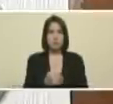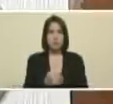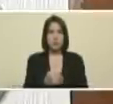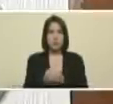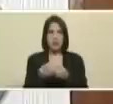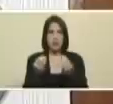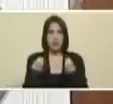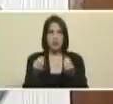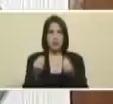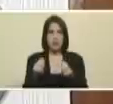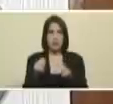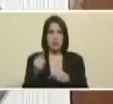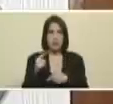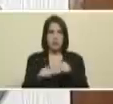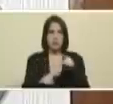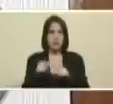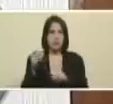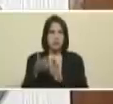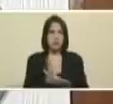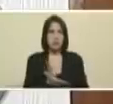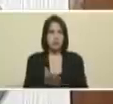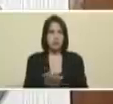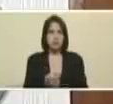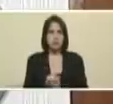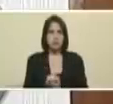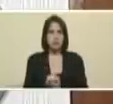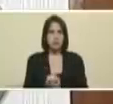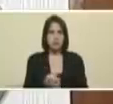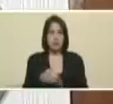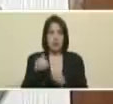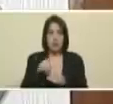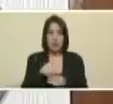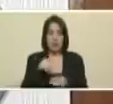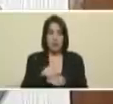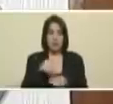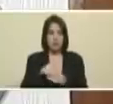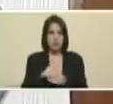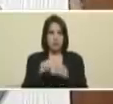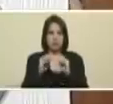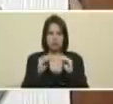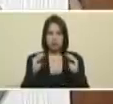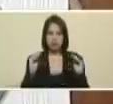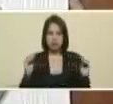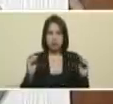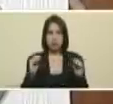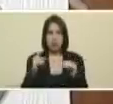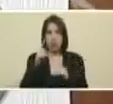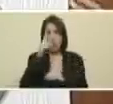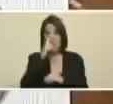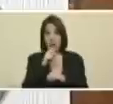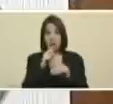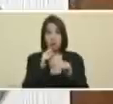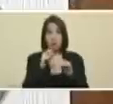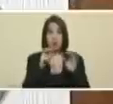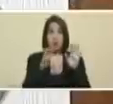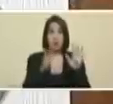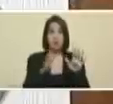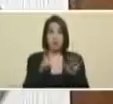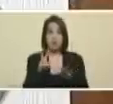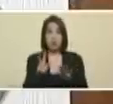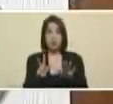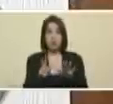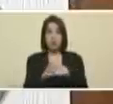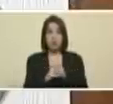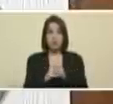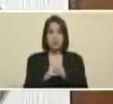ocupar la candidatura presidencial de las elecciones que se anunciaban para diciembre del año 98.